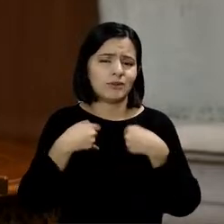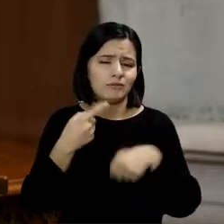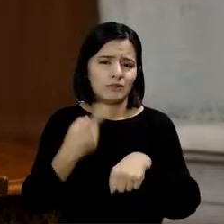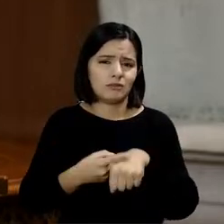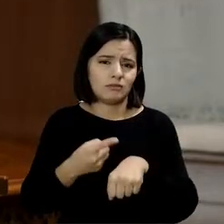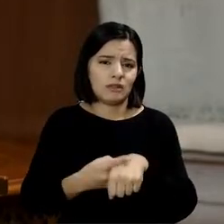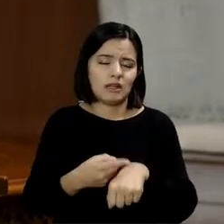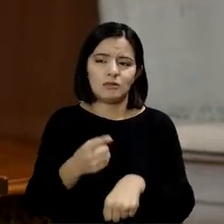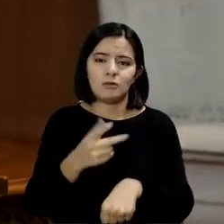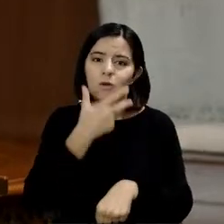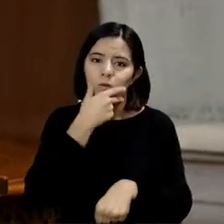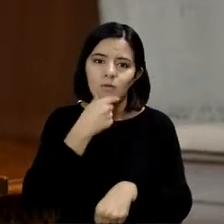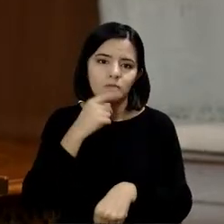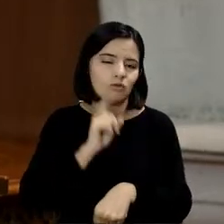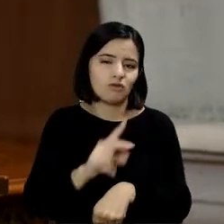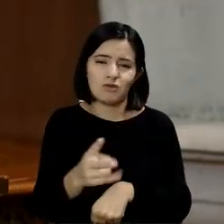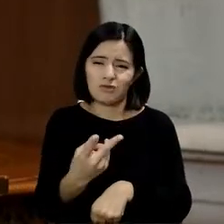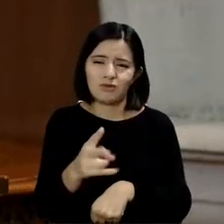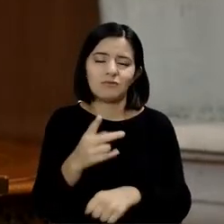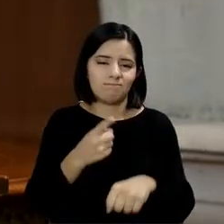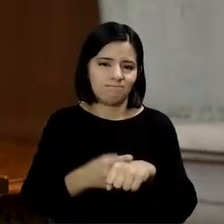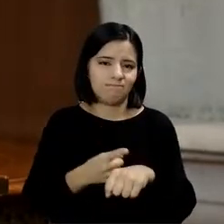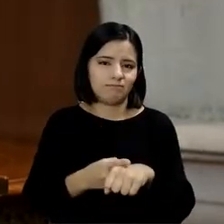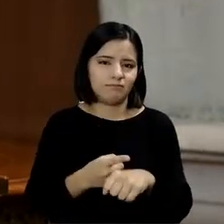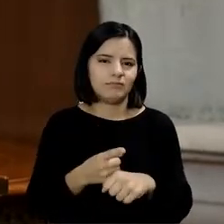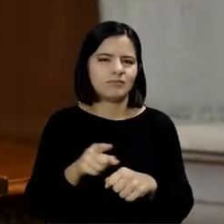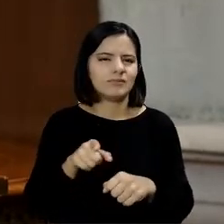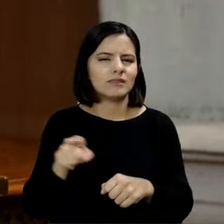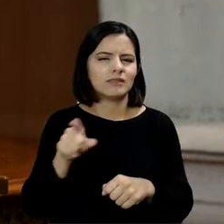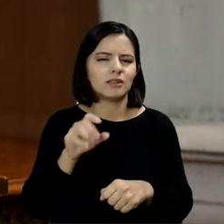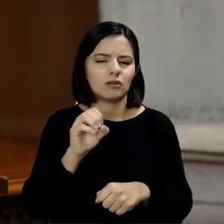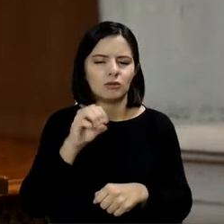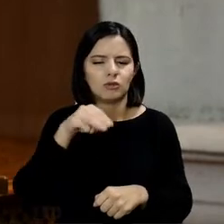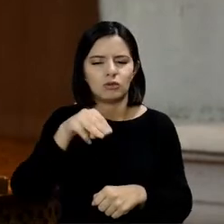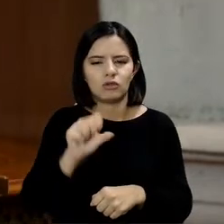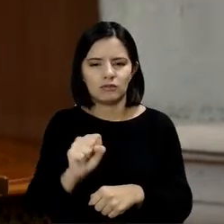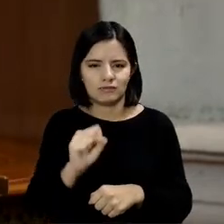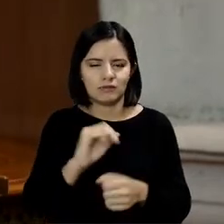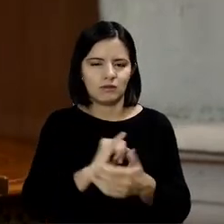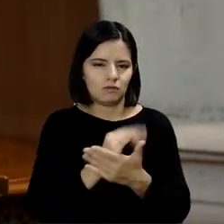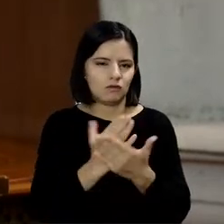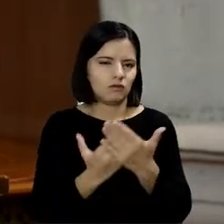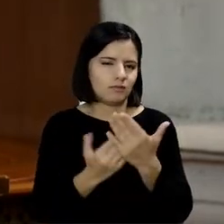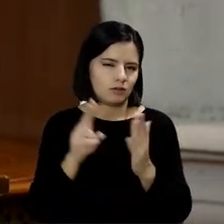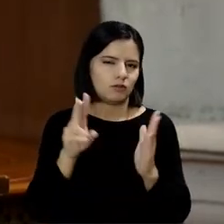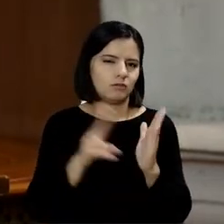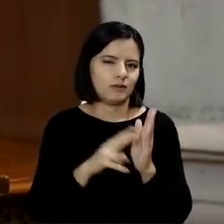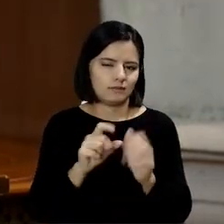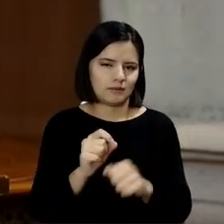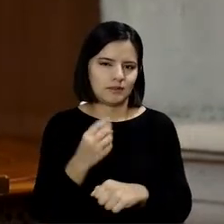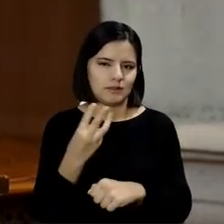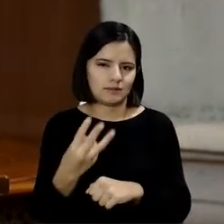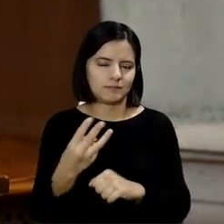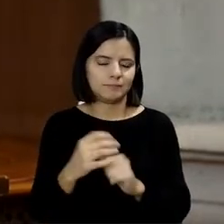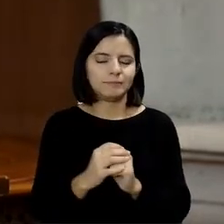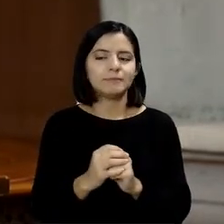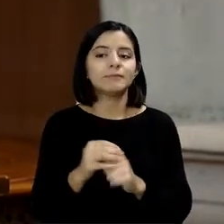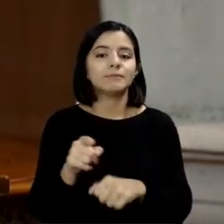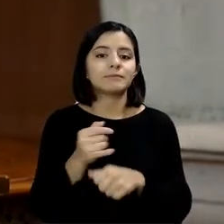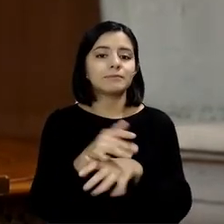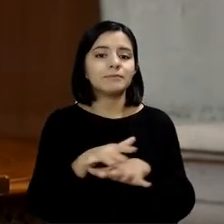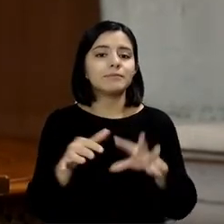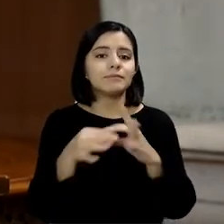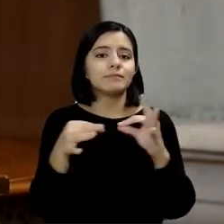de la Salud ha publicado su primer informe en septiembre del 2023 sobre los efectos devastadores a